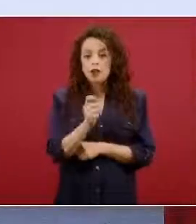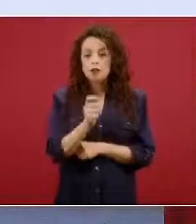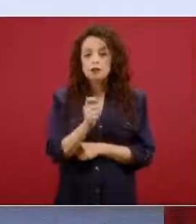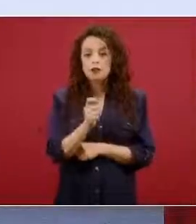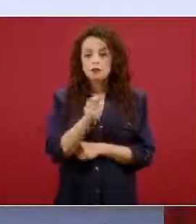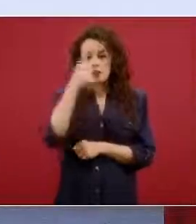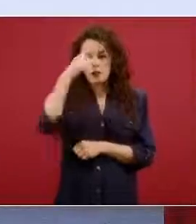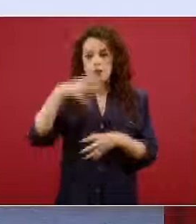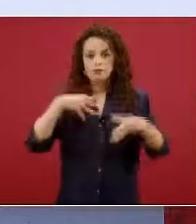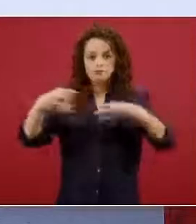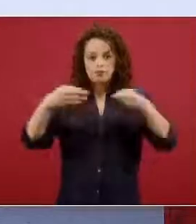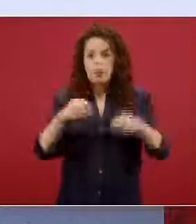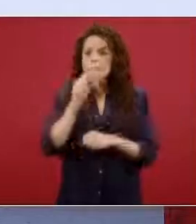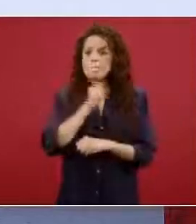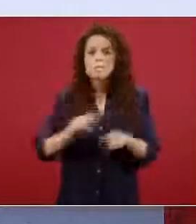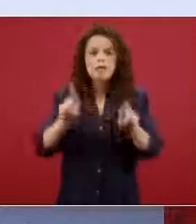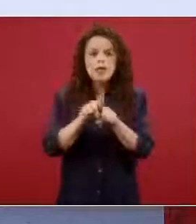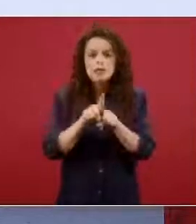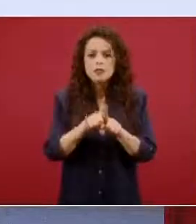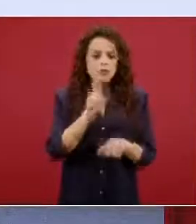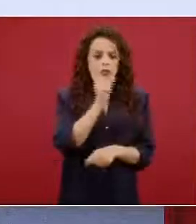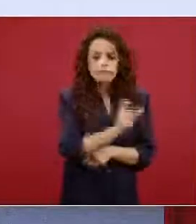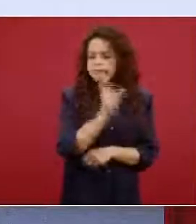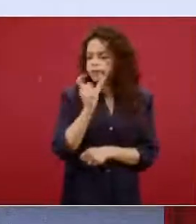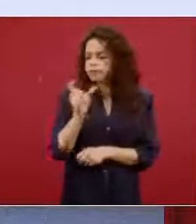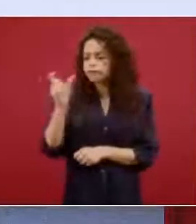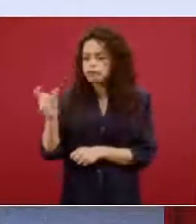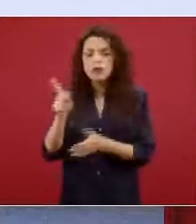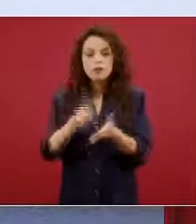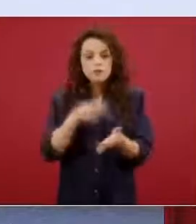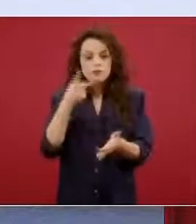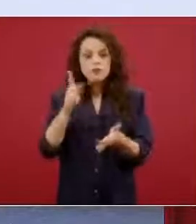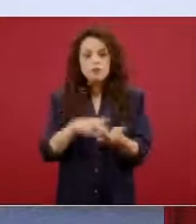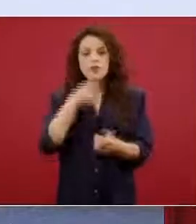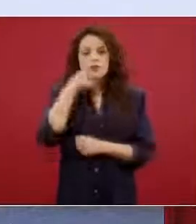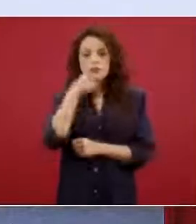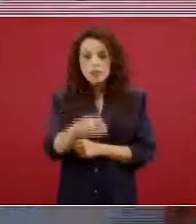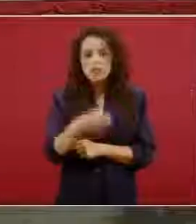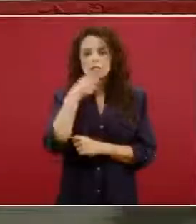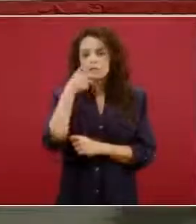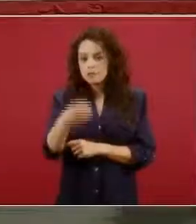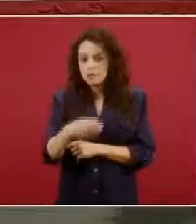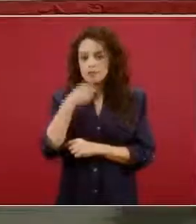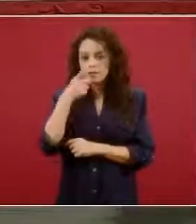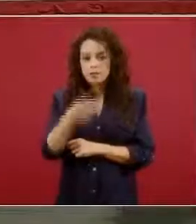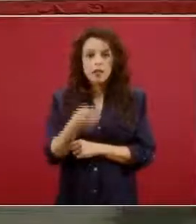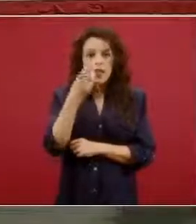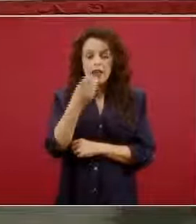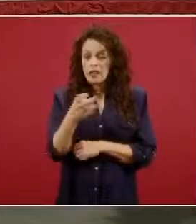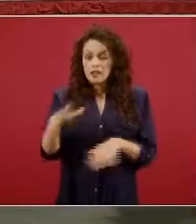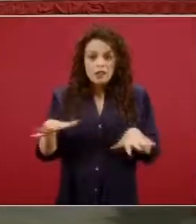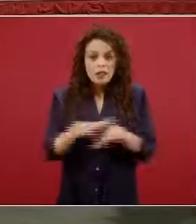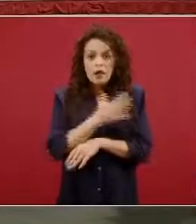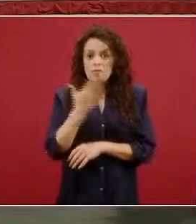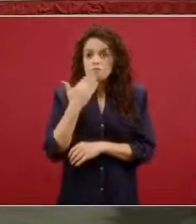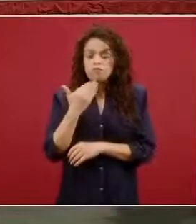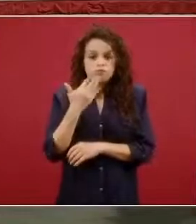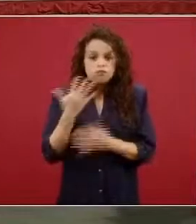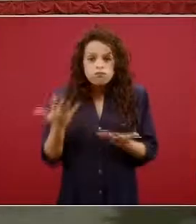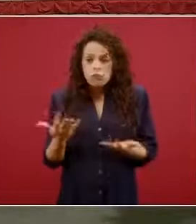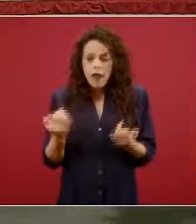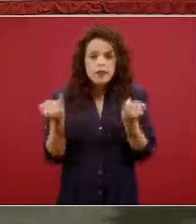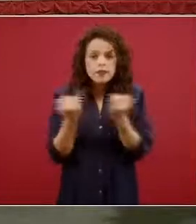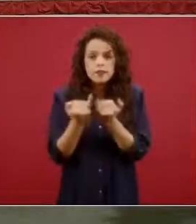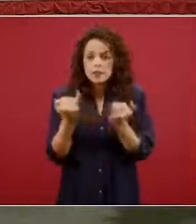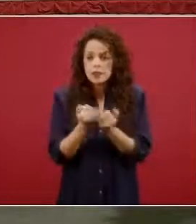conceptos, repetidos una y otra vez. La posición no ha cambiado, no hay una posición ambigua,